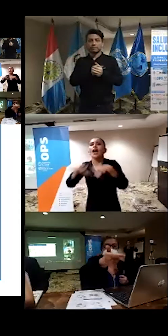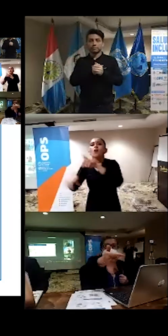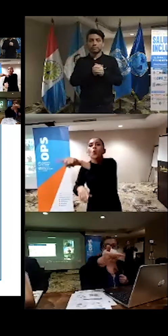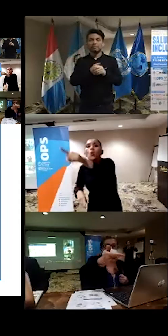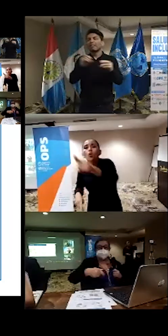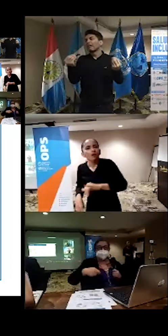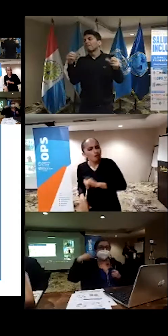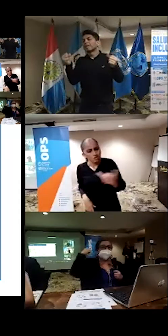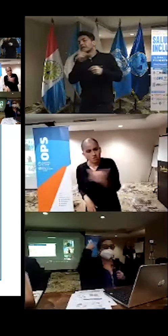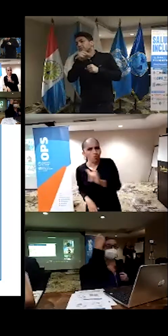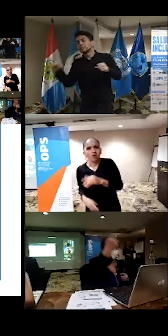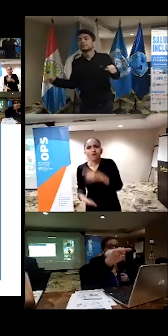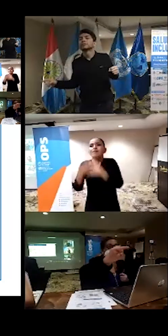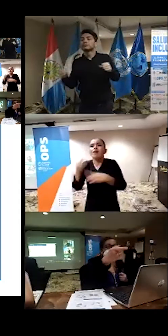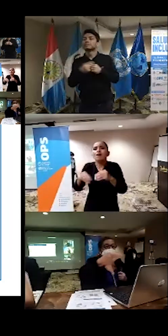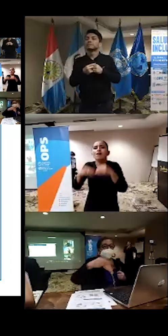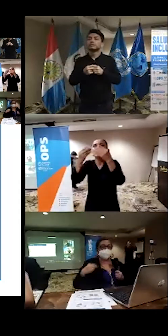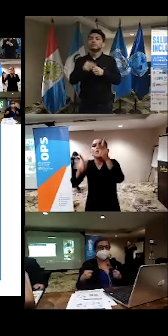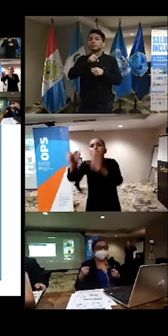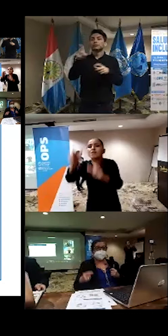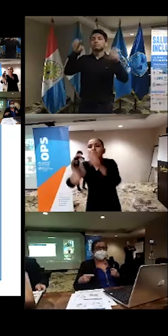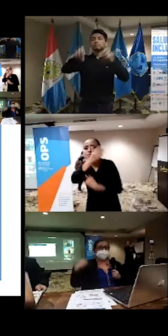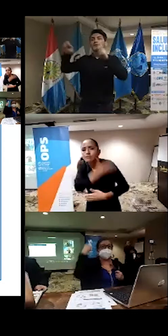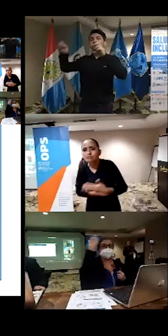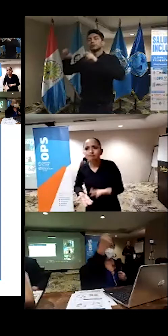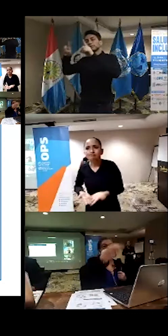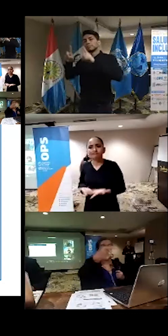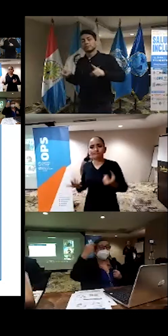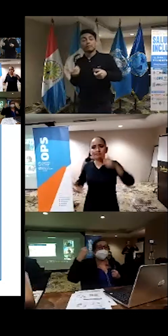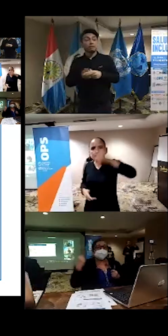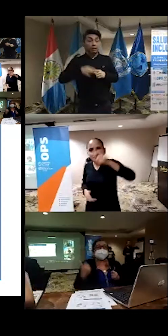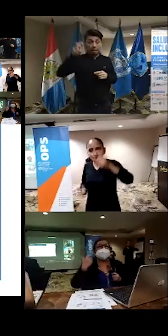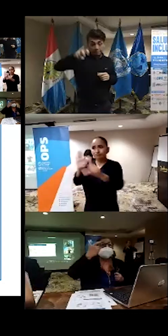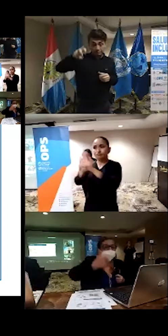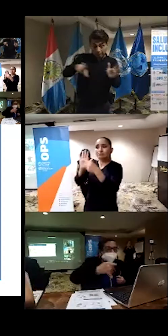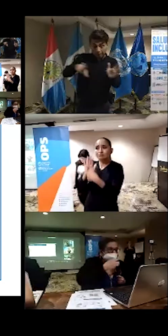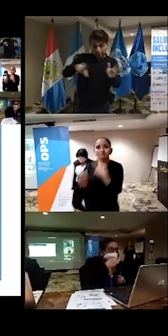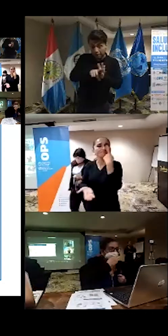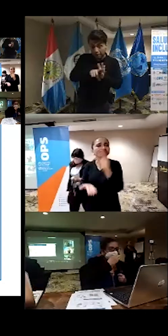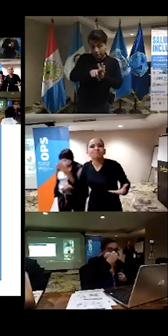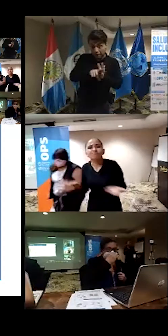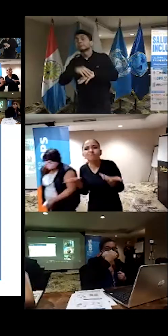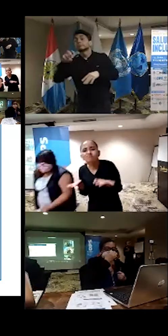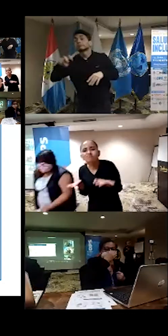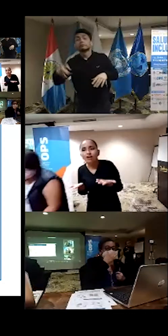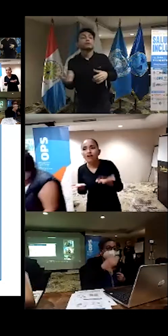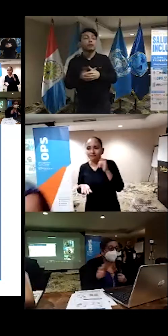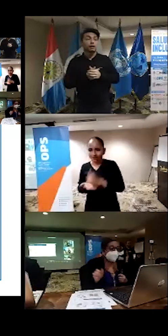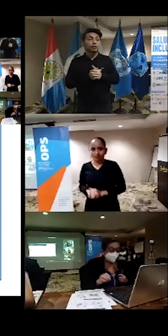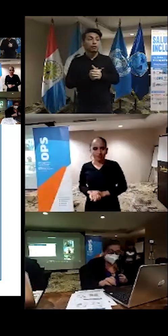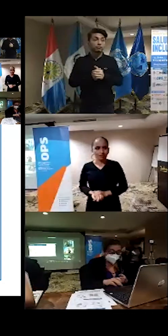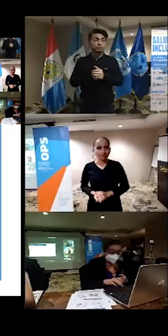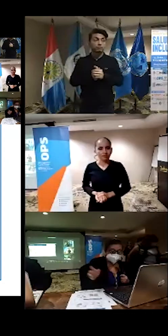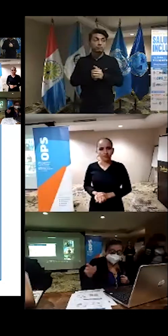también? ¿Qué les van a dar a esas personas con discapacidad? Necesitan una ley. ¿Qué más necesitan? Es así